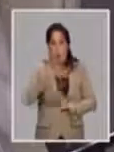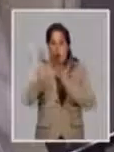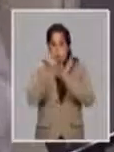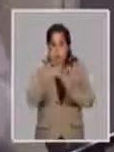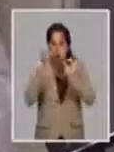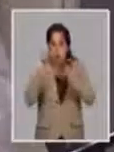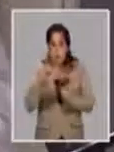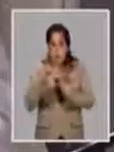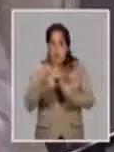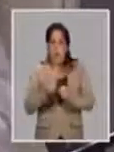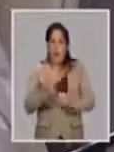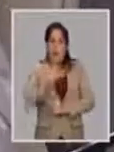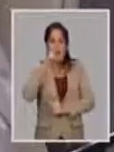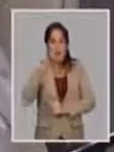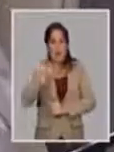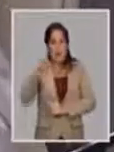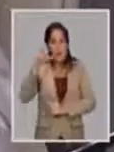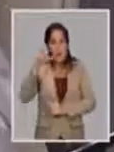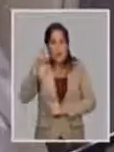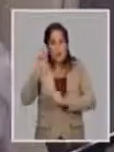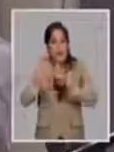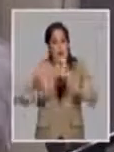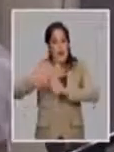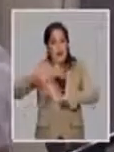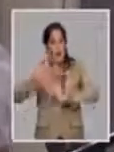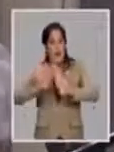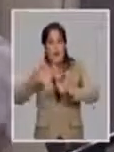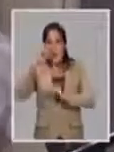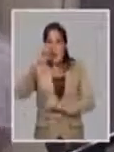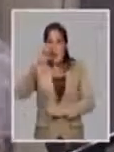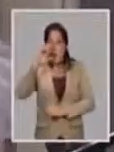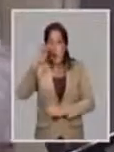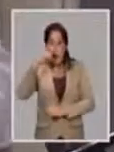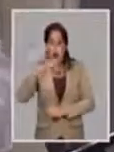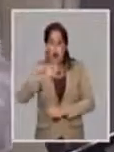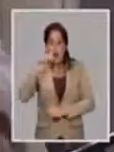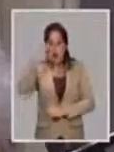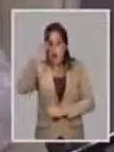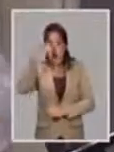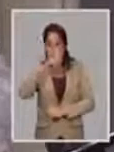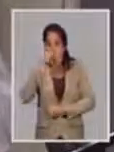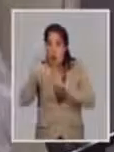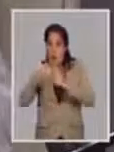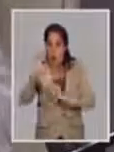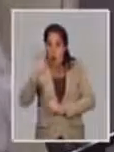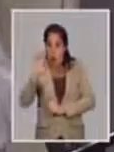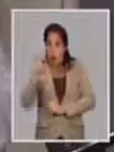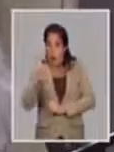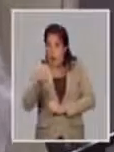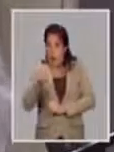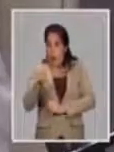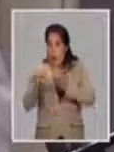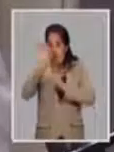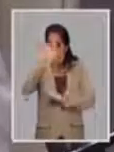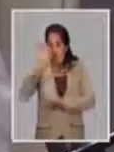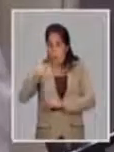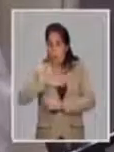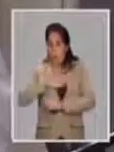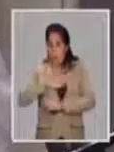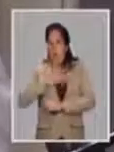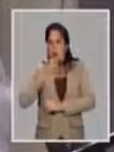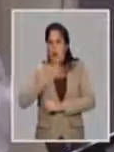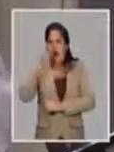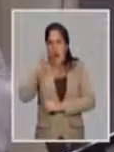la variable concentración de anticuerpos la evalúa el Centro de Inmunoensayo a partir de un ensayo suma que ellos han desarrollado